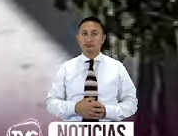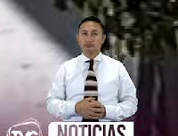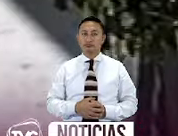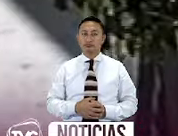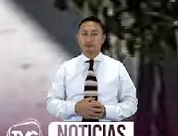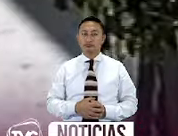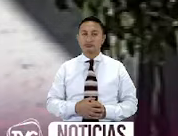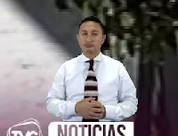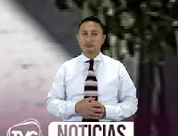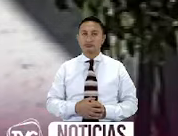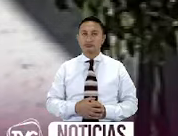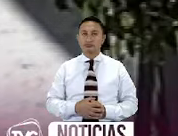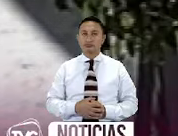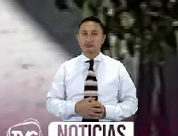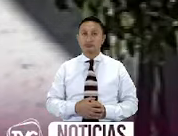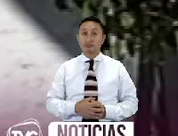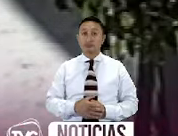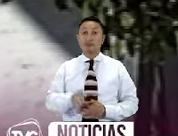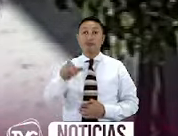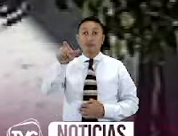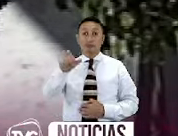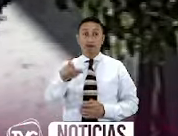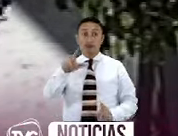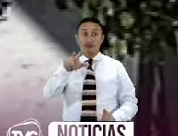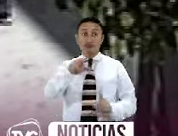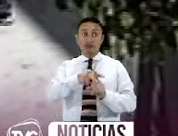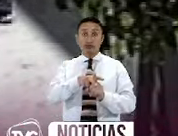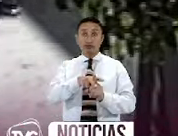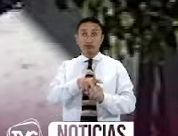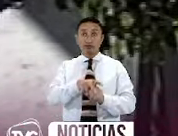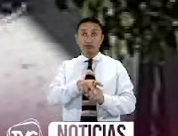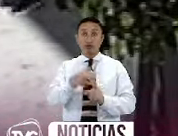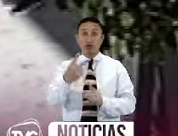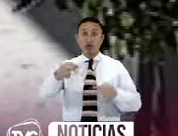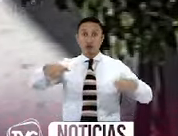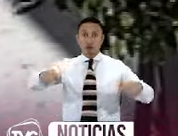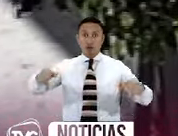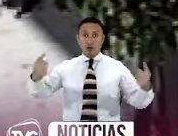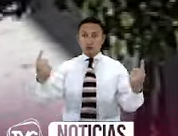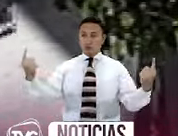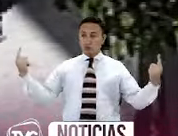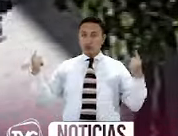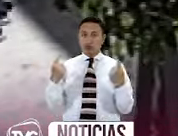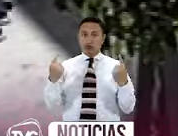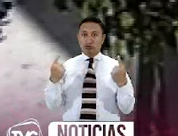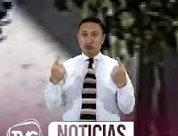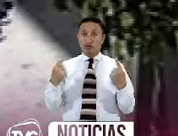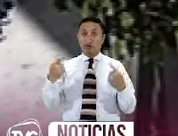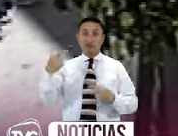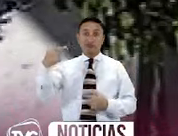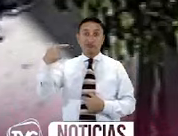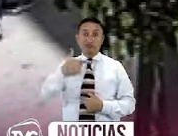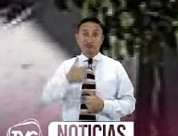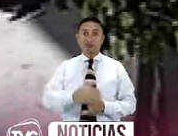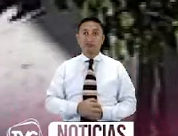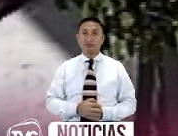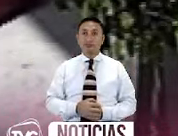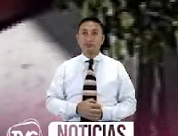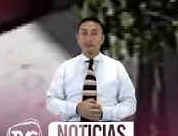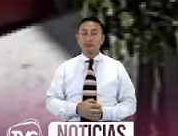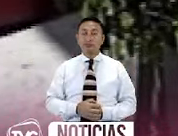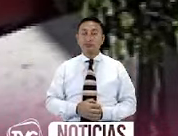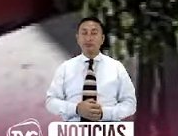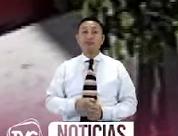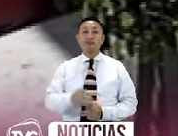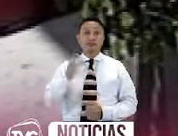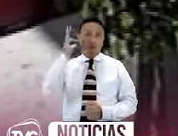Así sorprendieron a la víctima. Se bajaron de las dos motos y armados amedrentaron a la ciudadana. Ambato. La mujer había